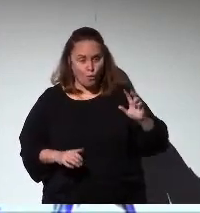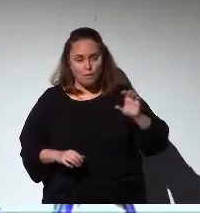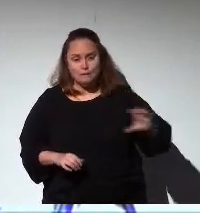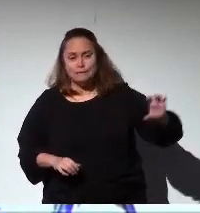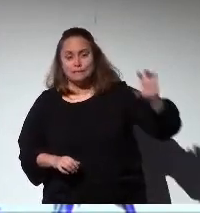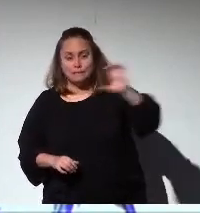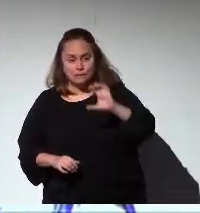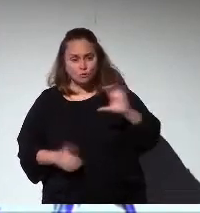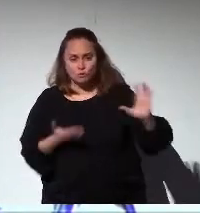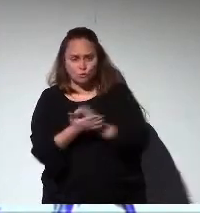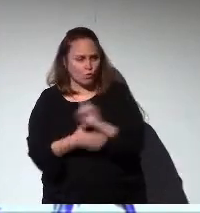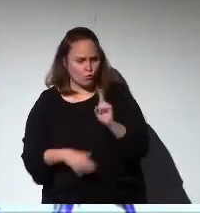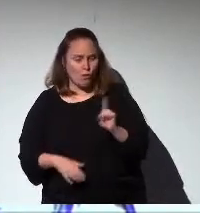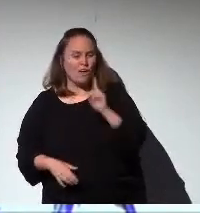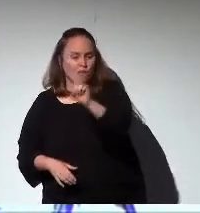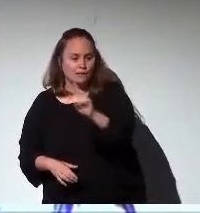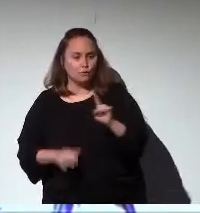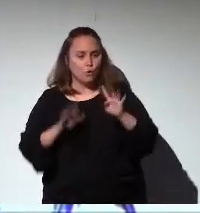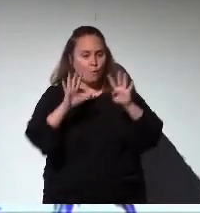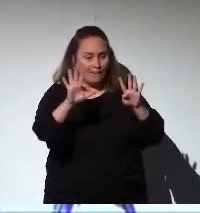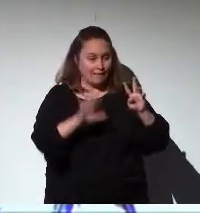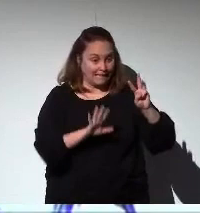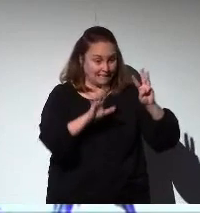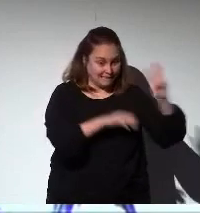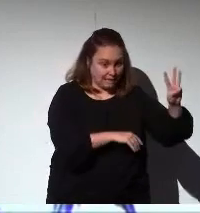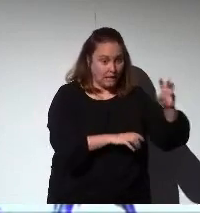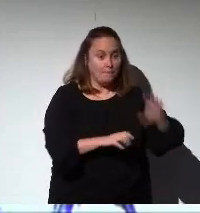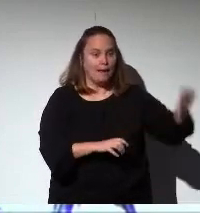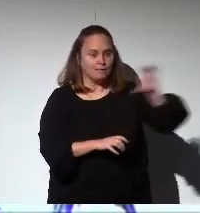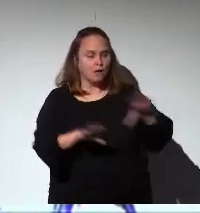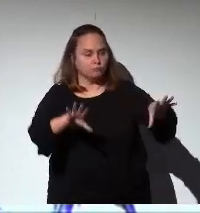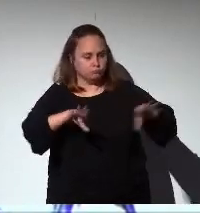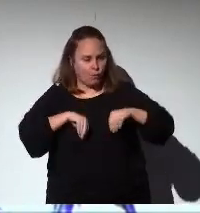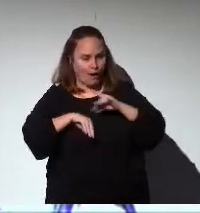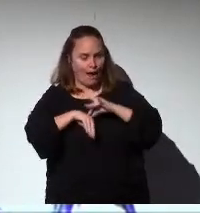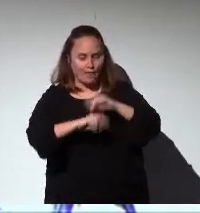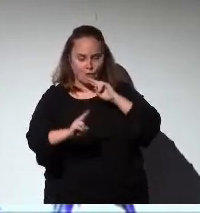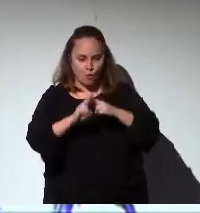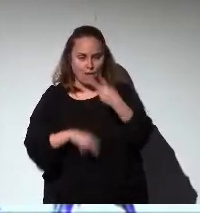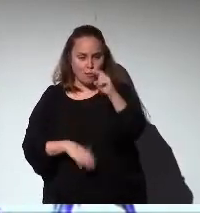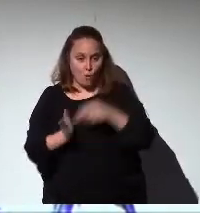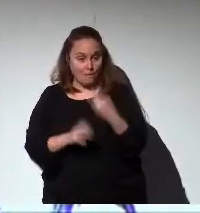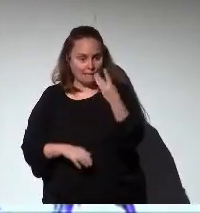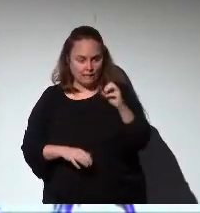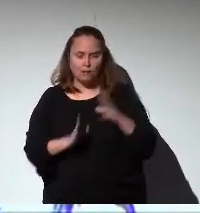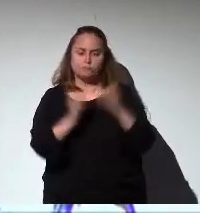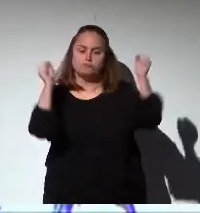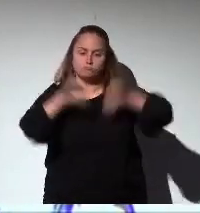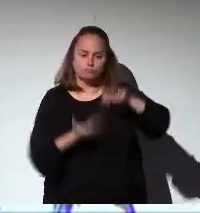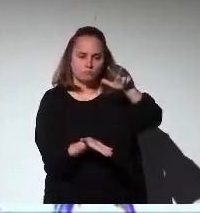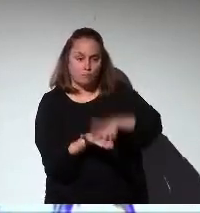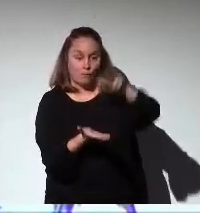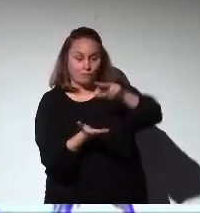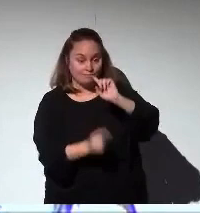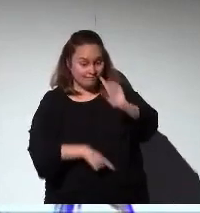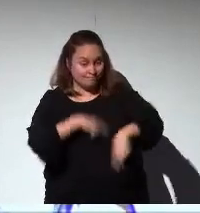países adoptaron la Agenda 2030. Posteriormente también en nuestra comunidad autónoma tenemos